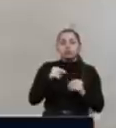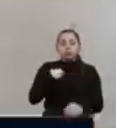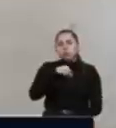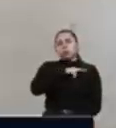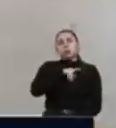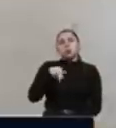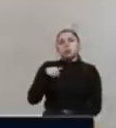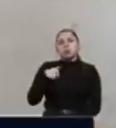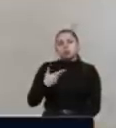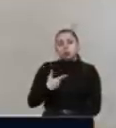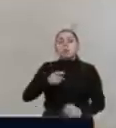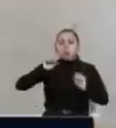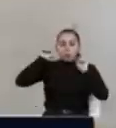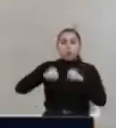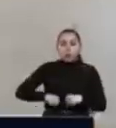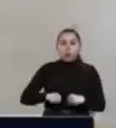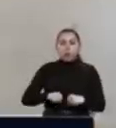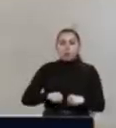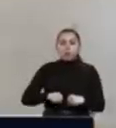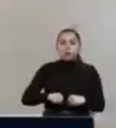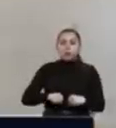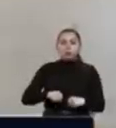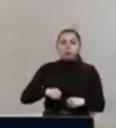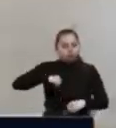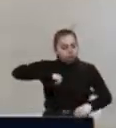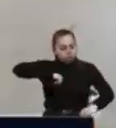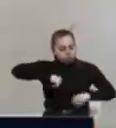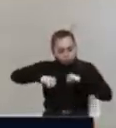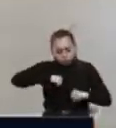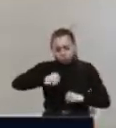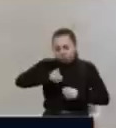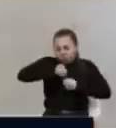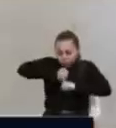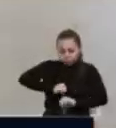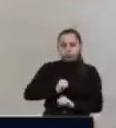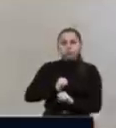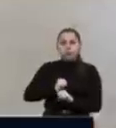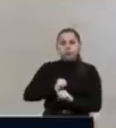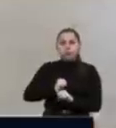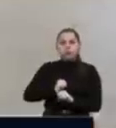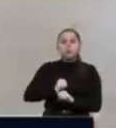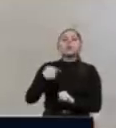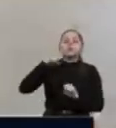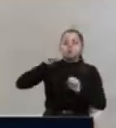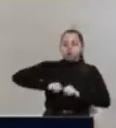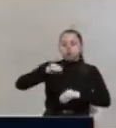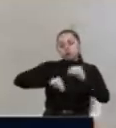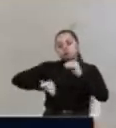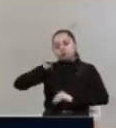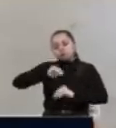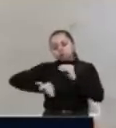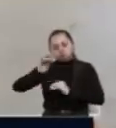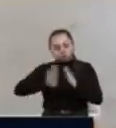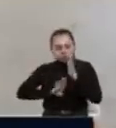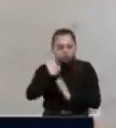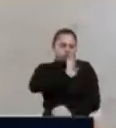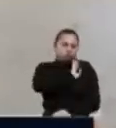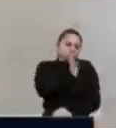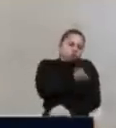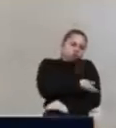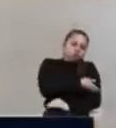nosotros podemos, vamos a hacer todo el esfuerzo, vamos a desarrollar todas las